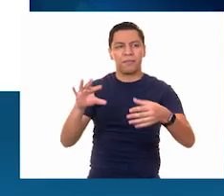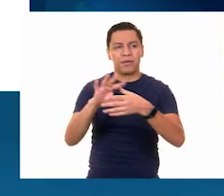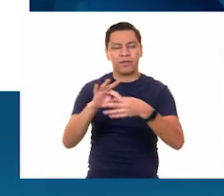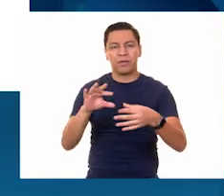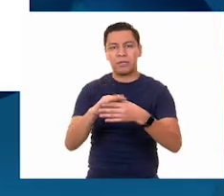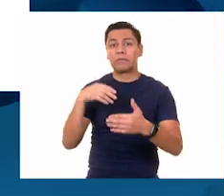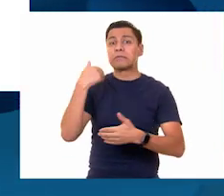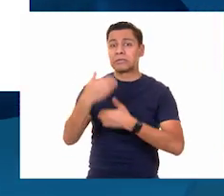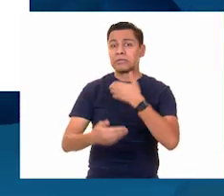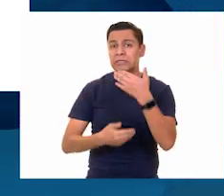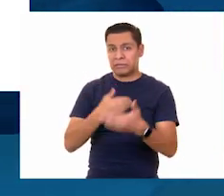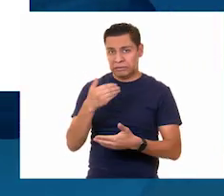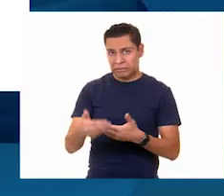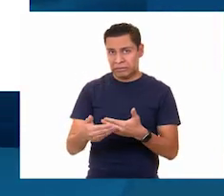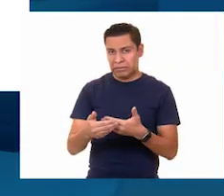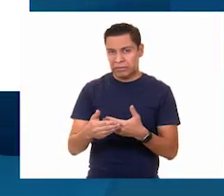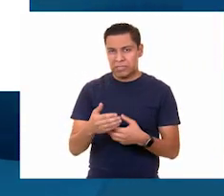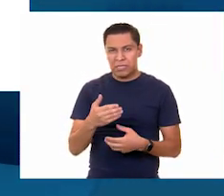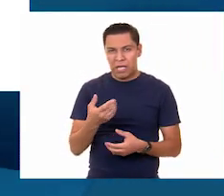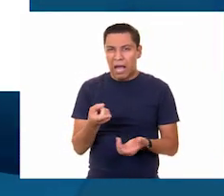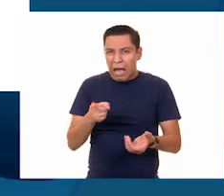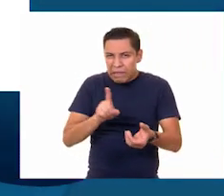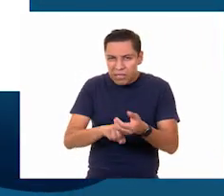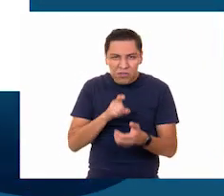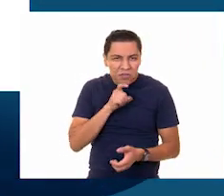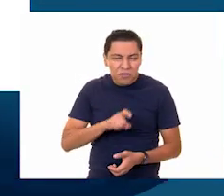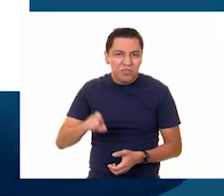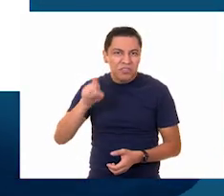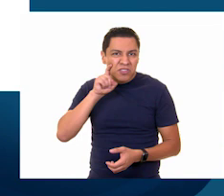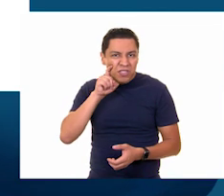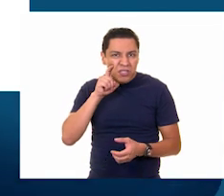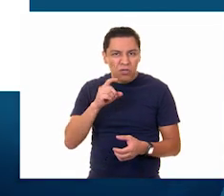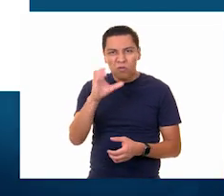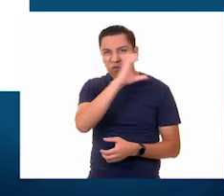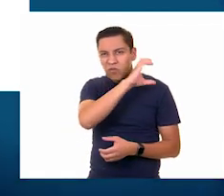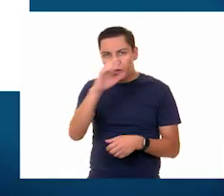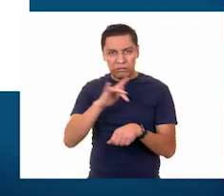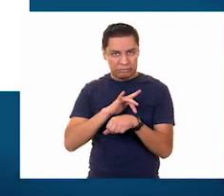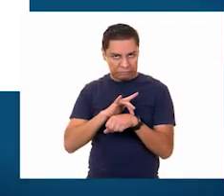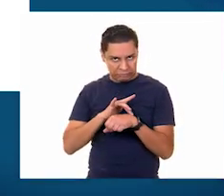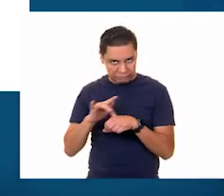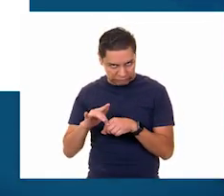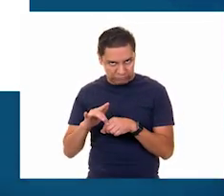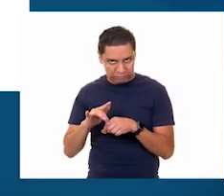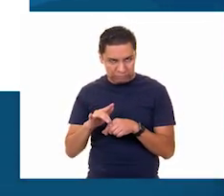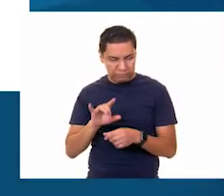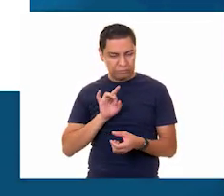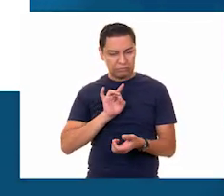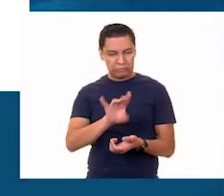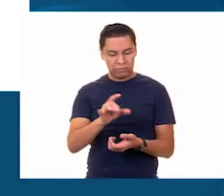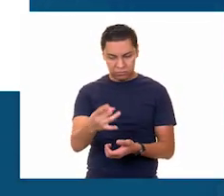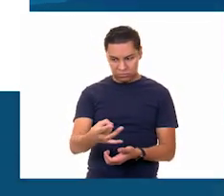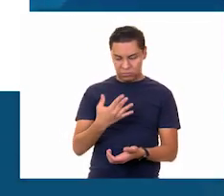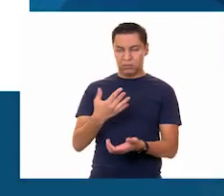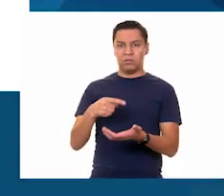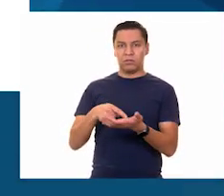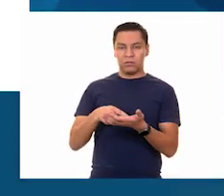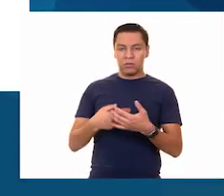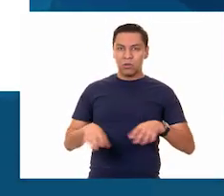explicaciones. Ajá, como los efectos que puede tener el envío de fotos íntimas que pueden ser usadas en contra de quien las